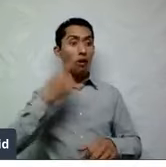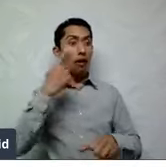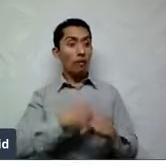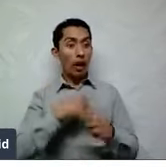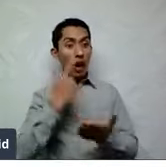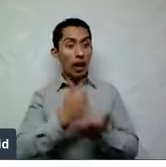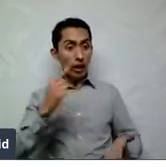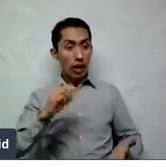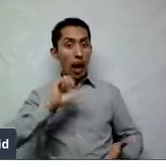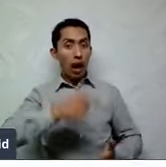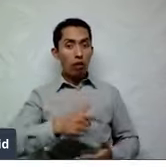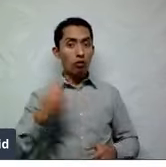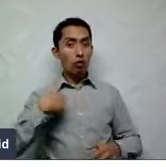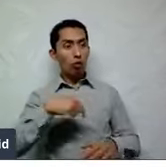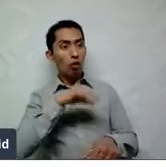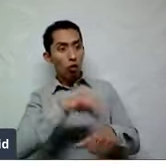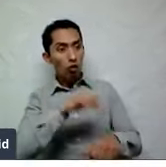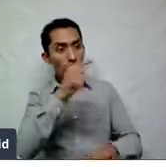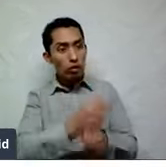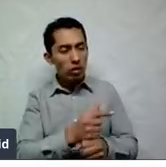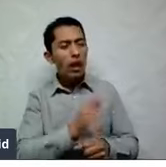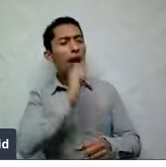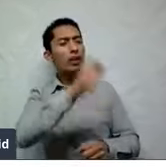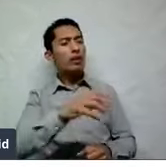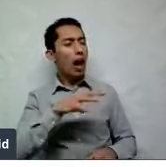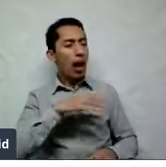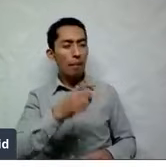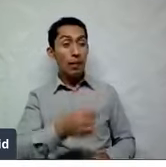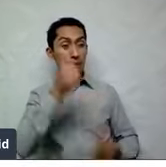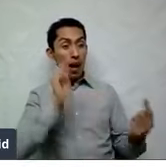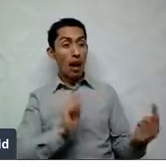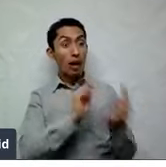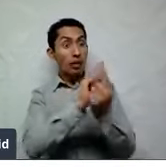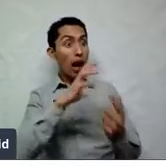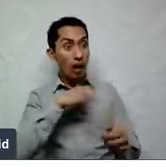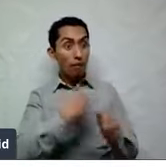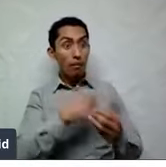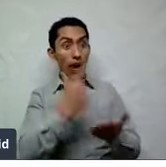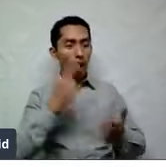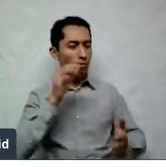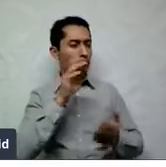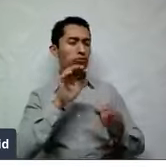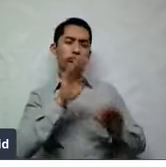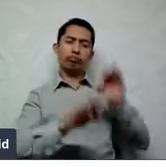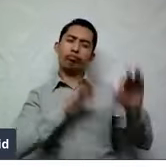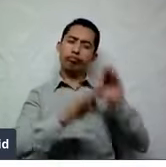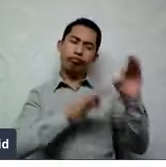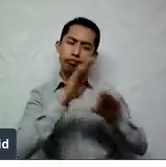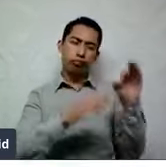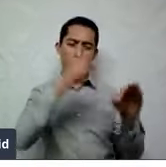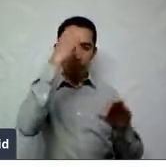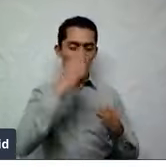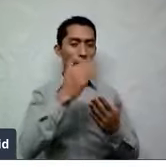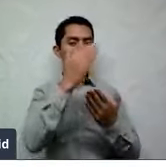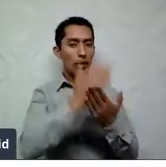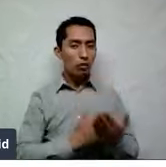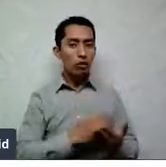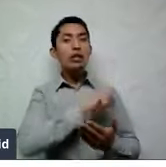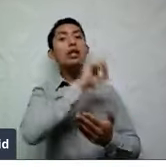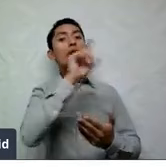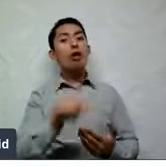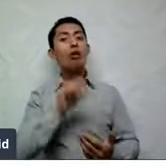nosotros como médicos los atendemos por primera vez, hasta la situación de implementar medidas